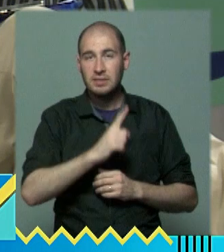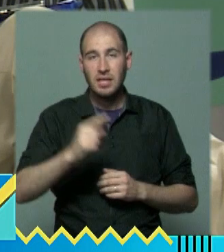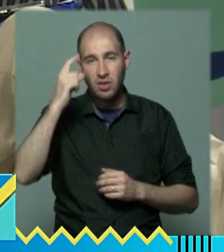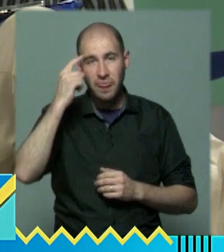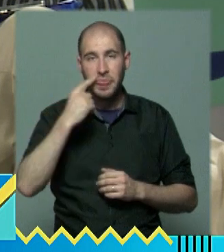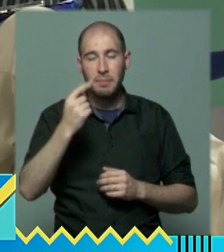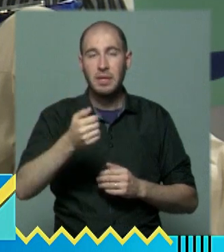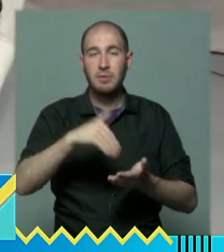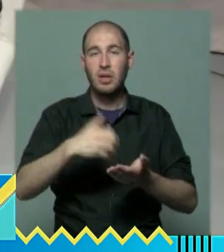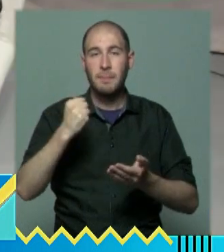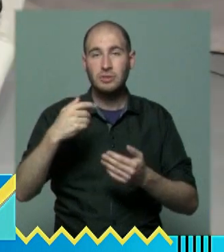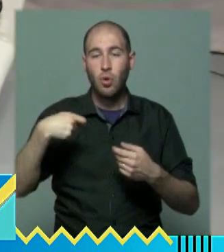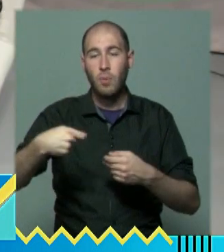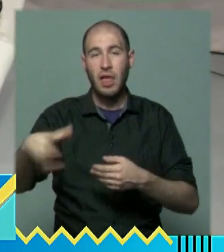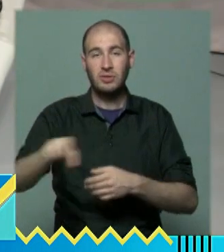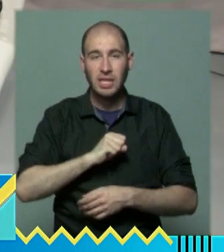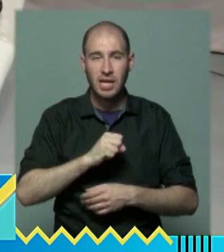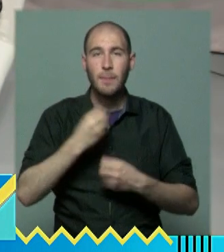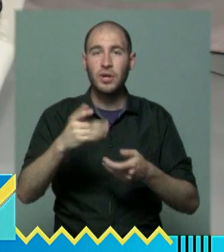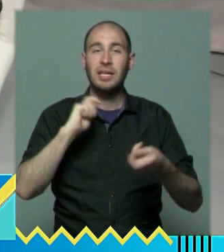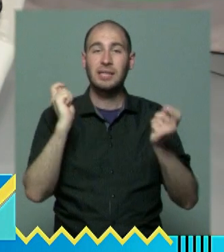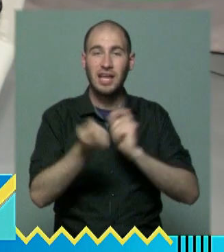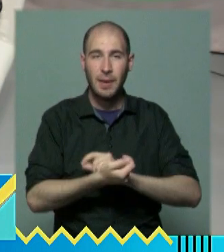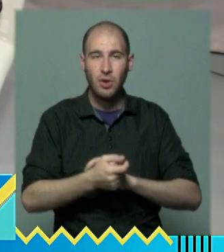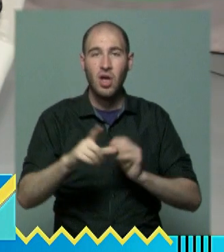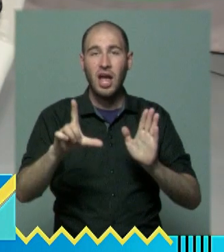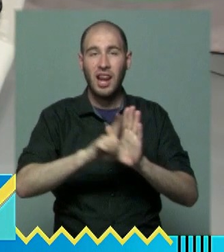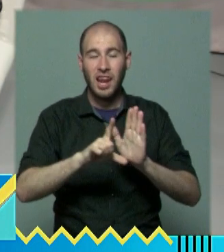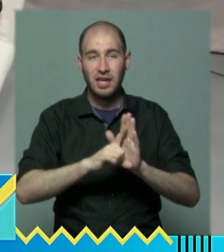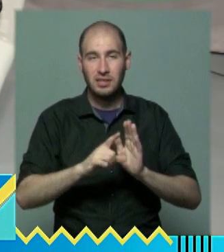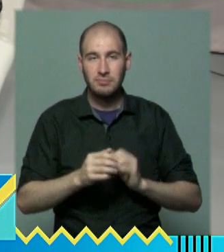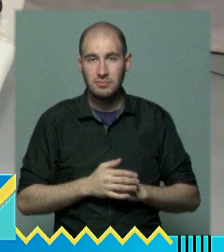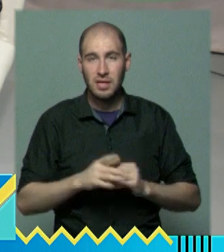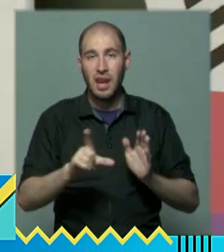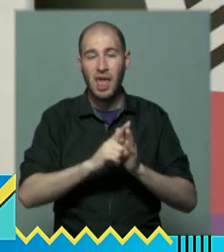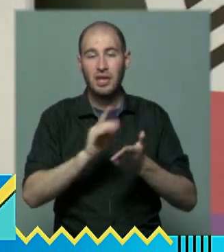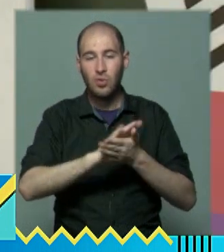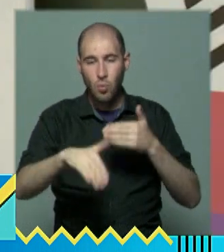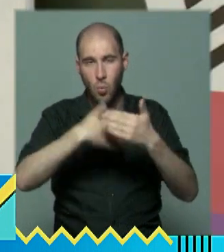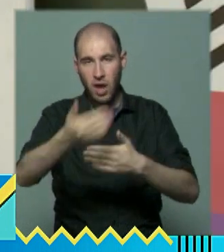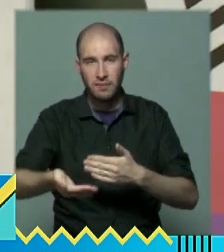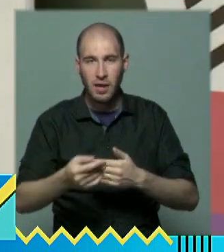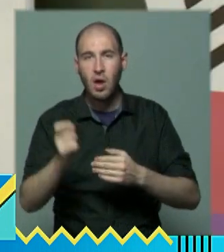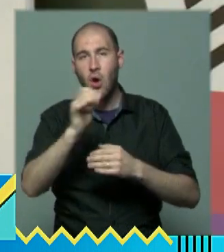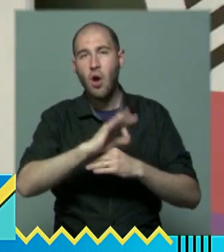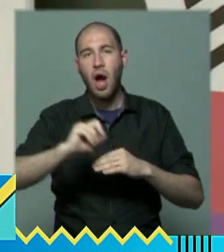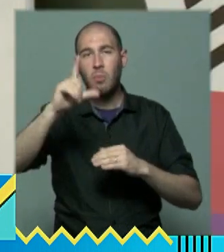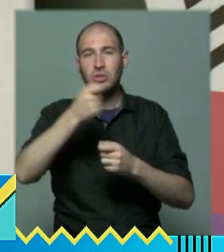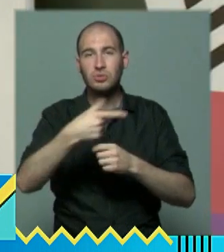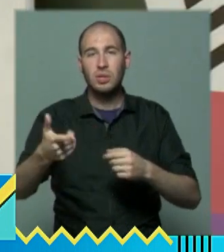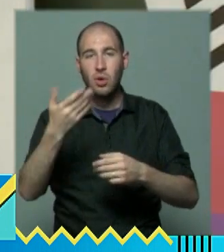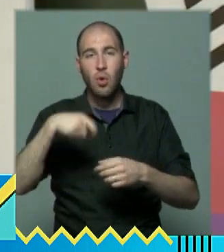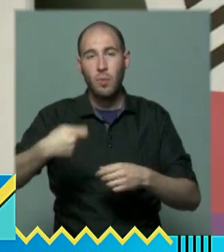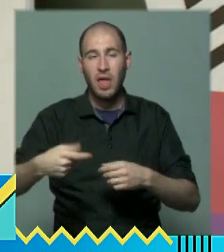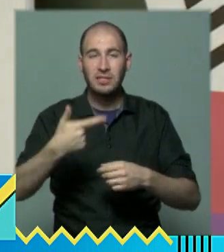millones de pesos a los jubilados, producto de modificación de la ley que actualizaba o aumentaba el salario de los jubilados